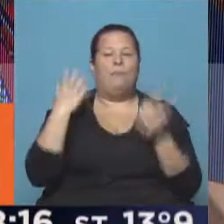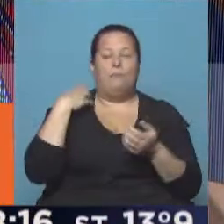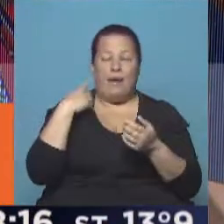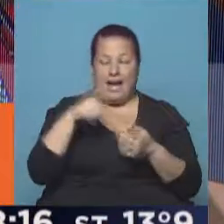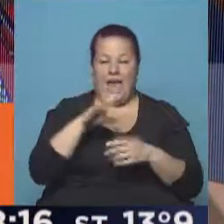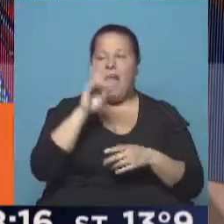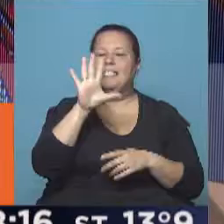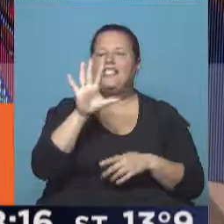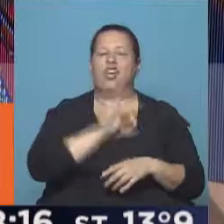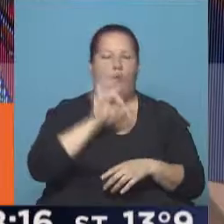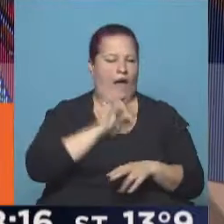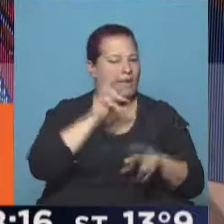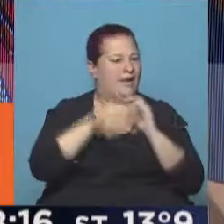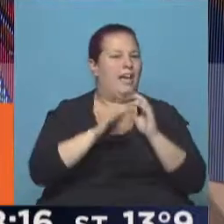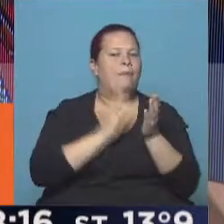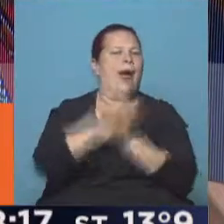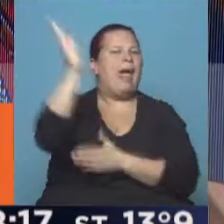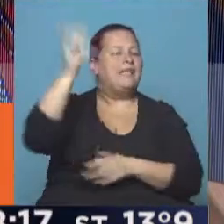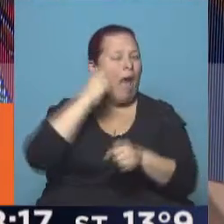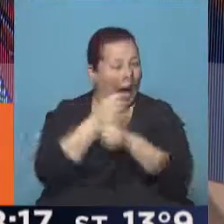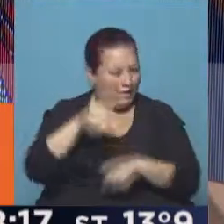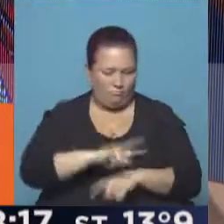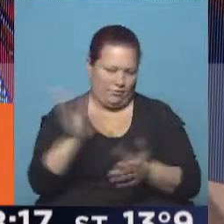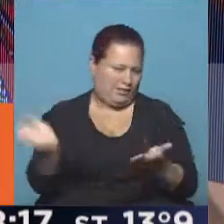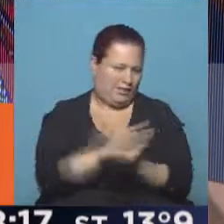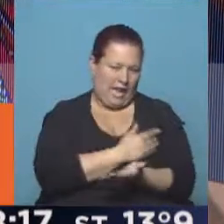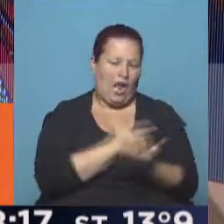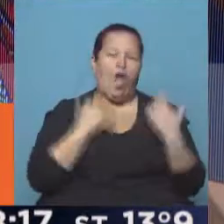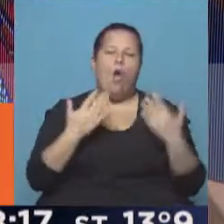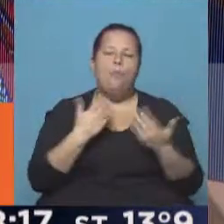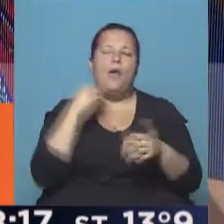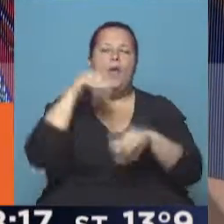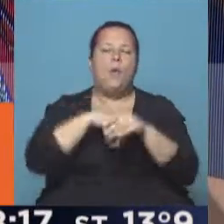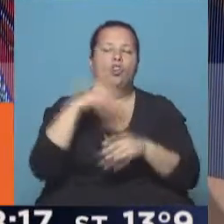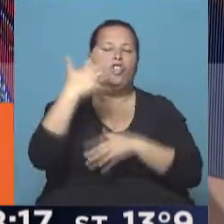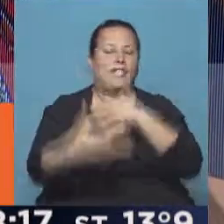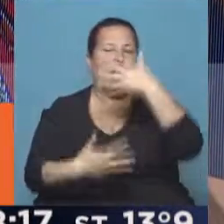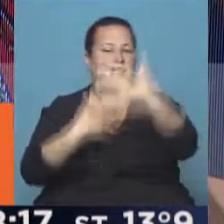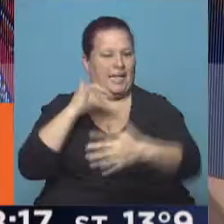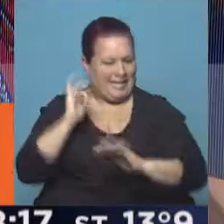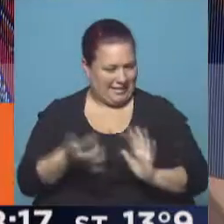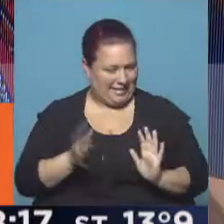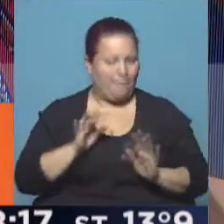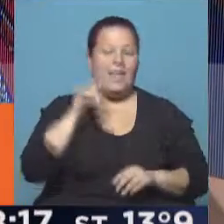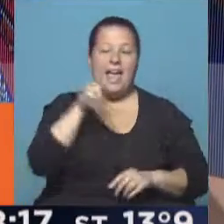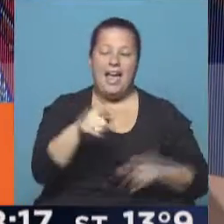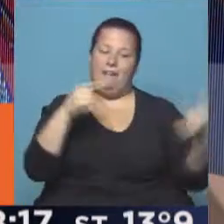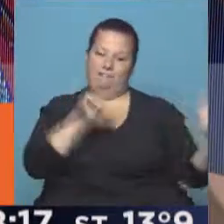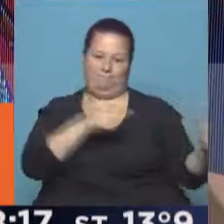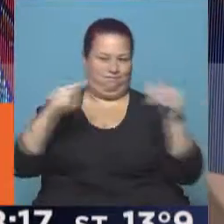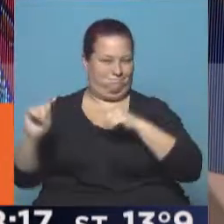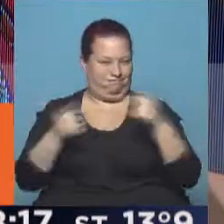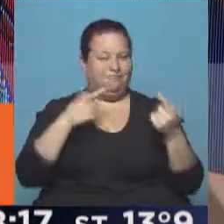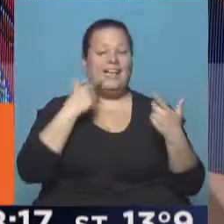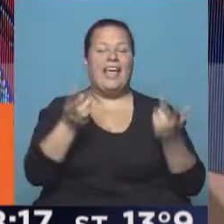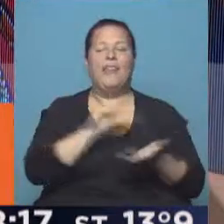durar 5 años, dejará de ser vitalicio como es hasta ahora y puede ser reelecto 5 años más. Allí están las diferencias, y